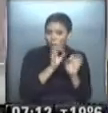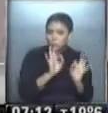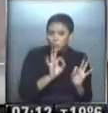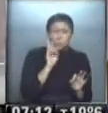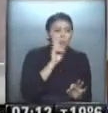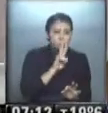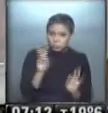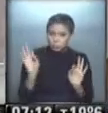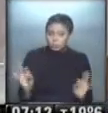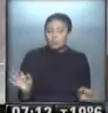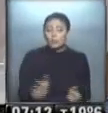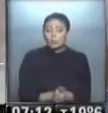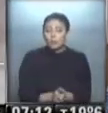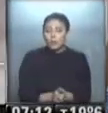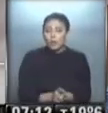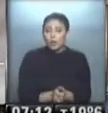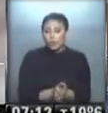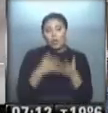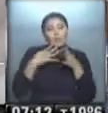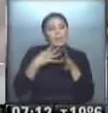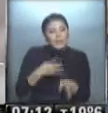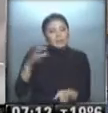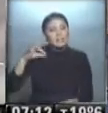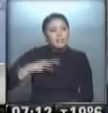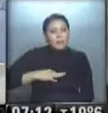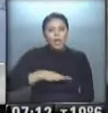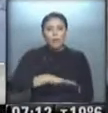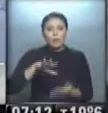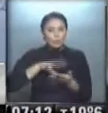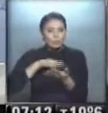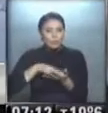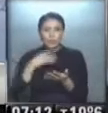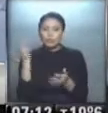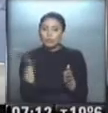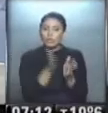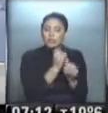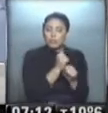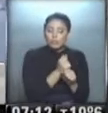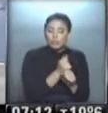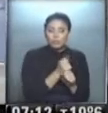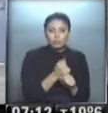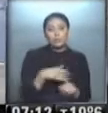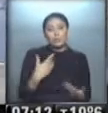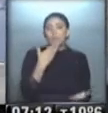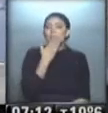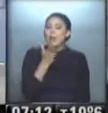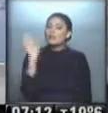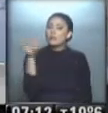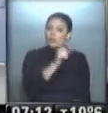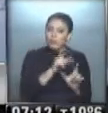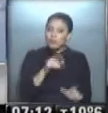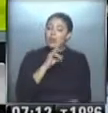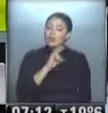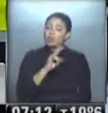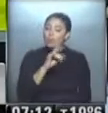prevención junto a Defensa Civil y Espacio Público. Y lo que pedimos, por supuesto, es a la población que tome